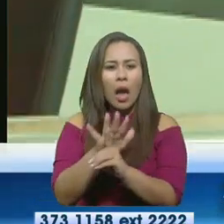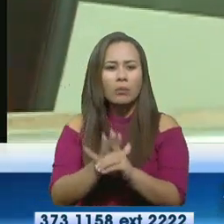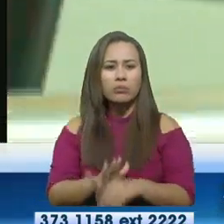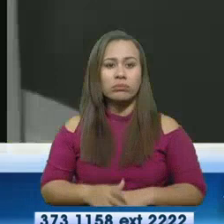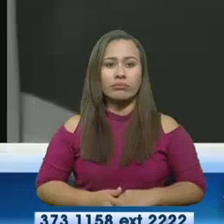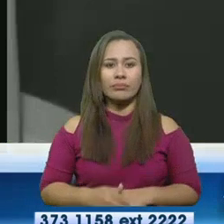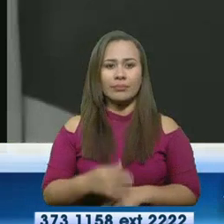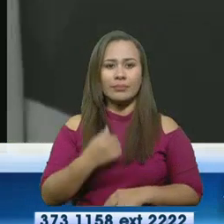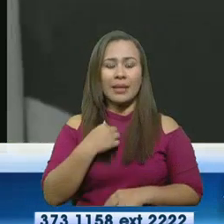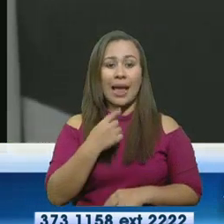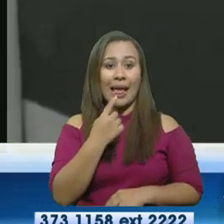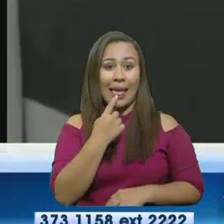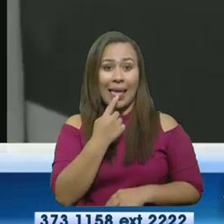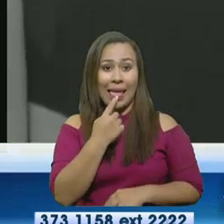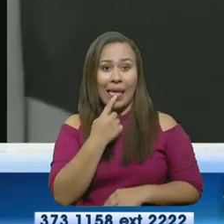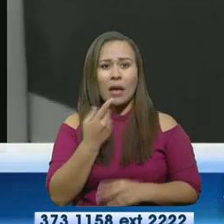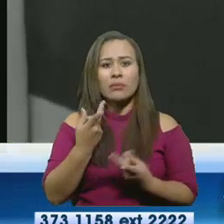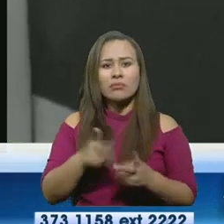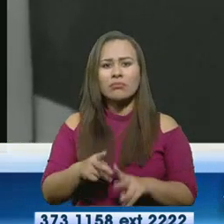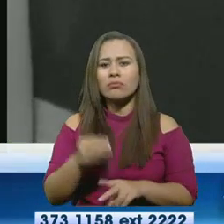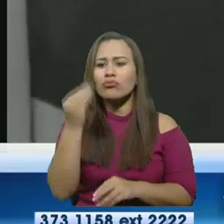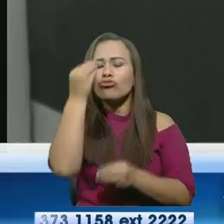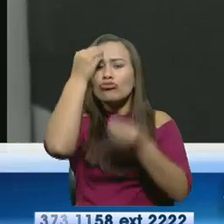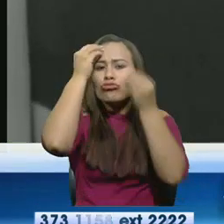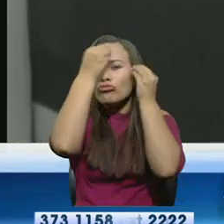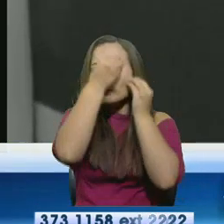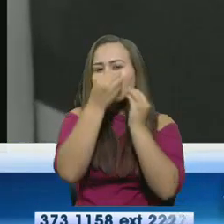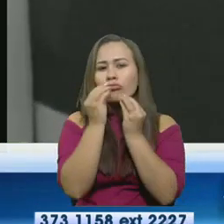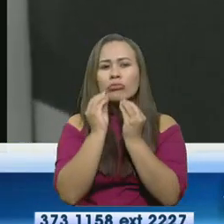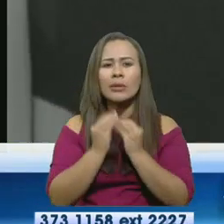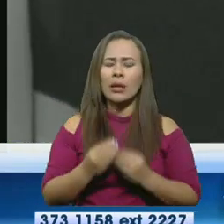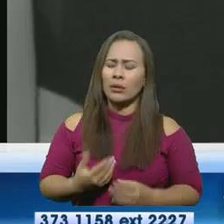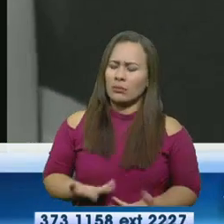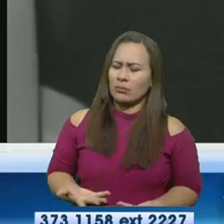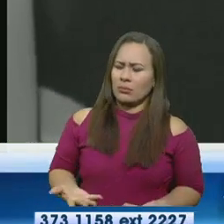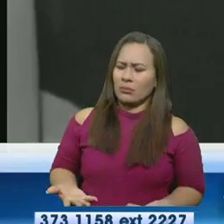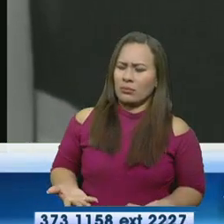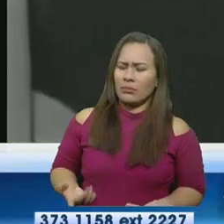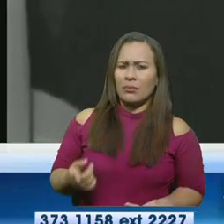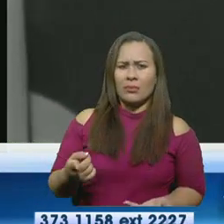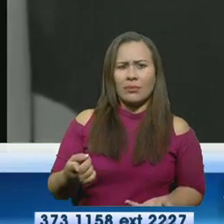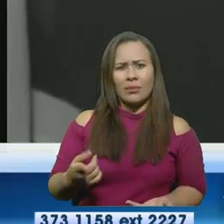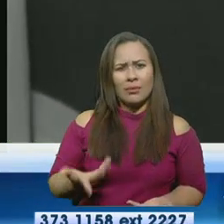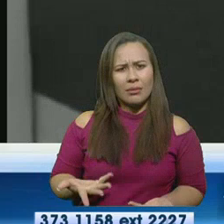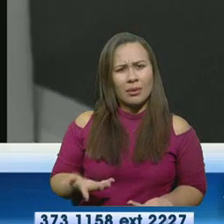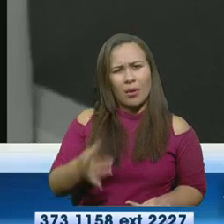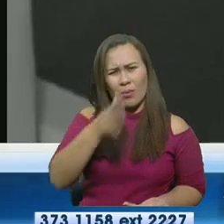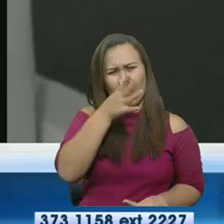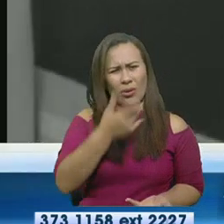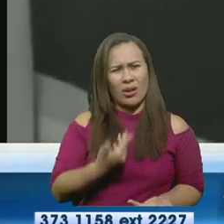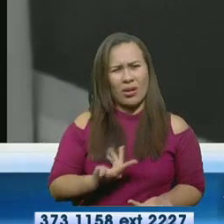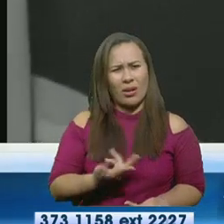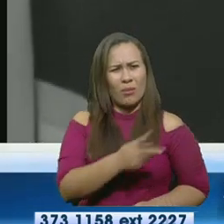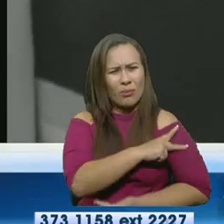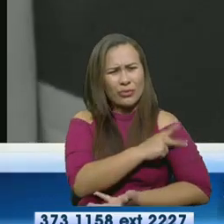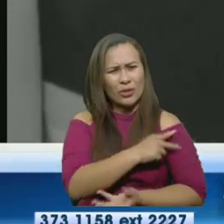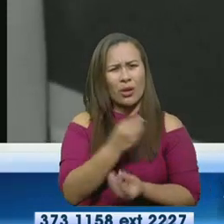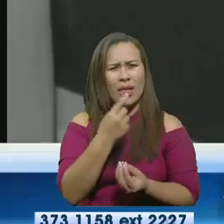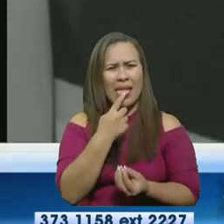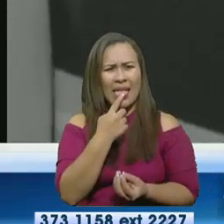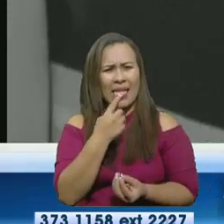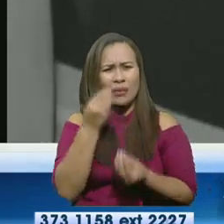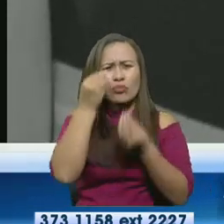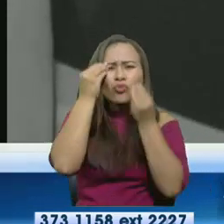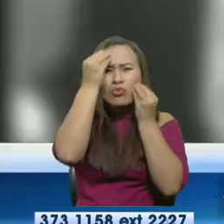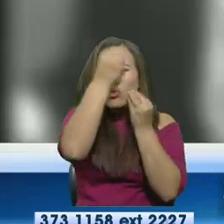con la lengua y cosas así. Entonces uno comienza a caer en cuenta, pues. No hablamos de un hecho aislado, hablamos de a bastantes personas, entonces no